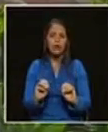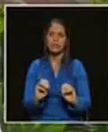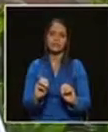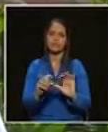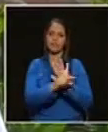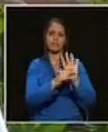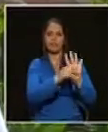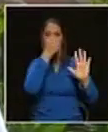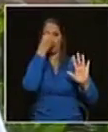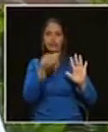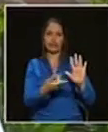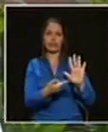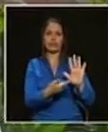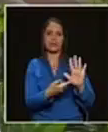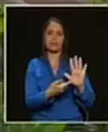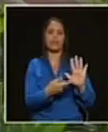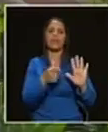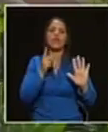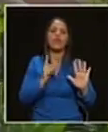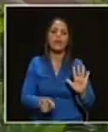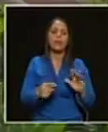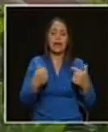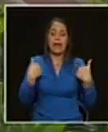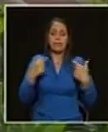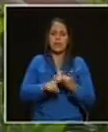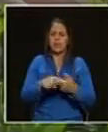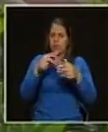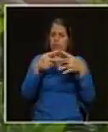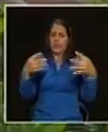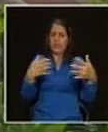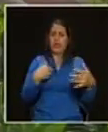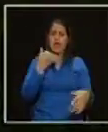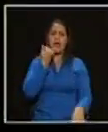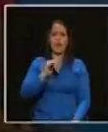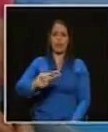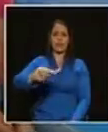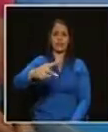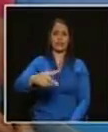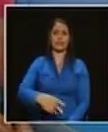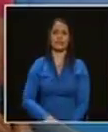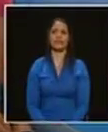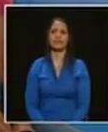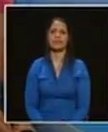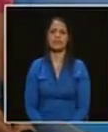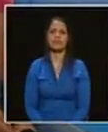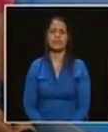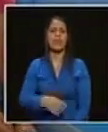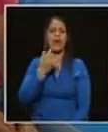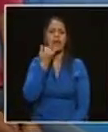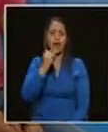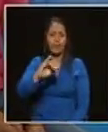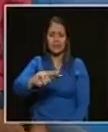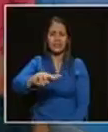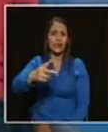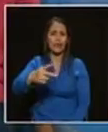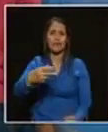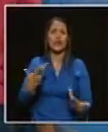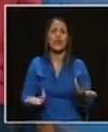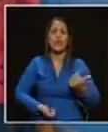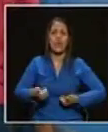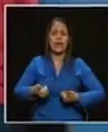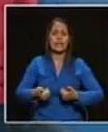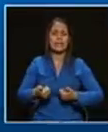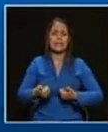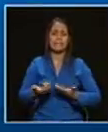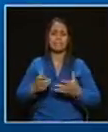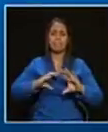sirve, porque el español para ellos es una segunda lengua, y una segunda lengua en la que desarrollan solamente